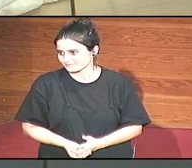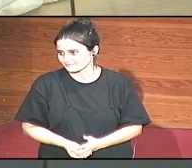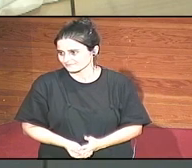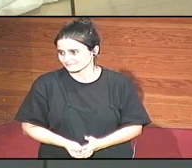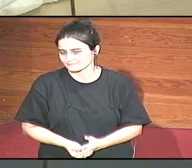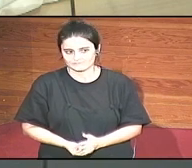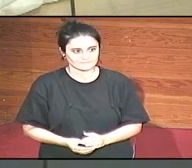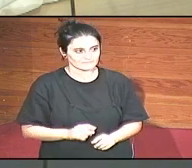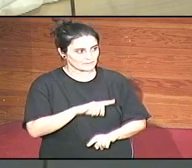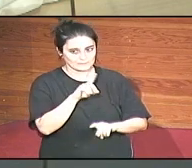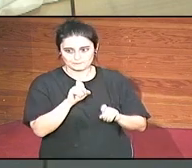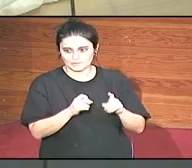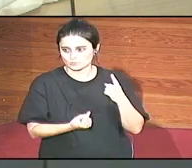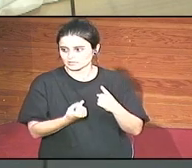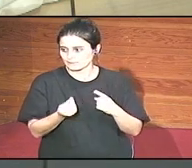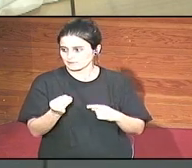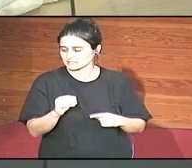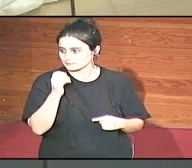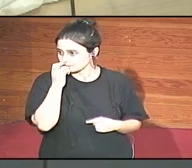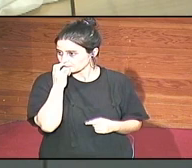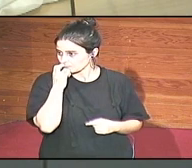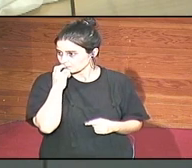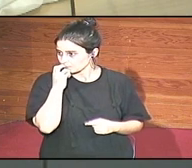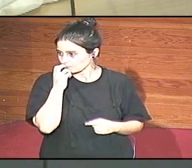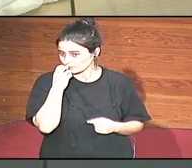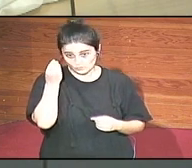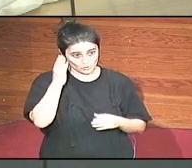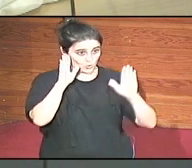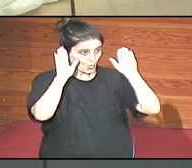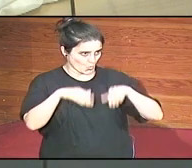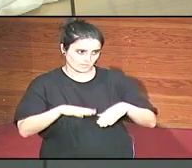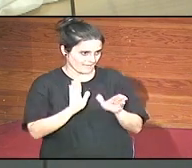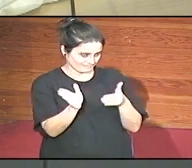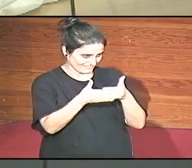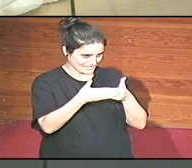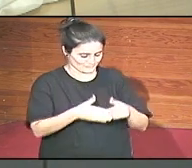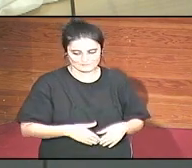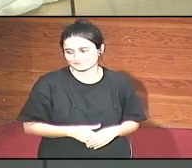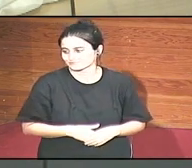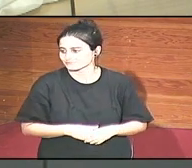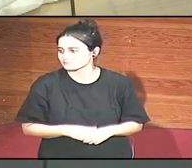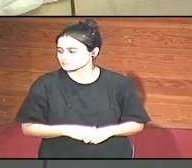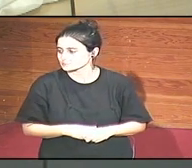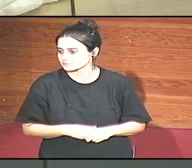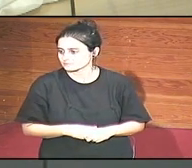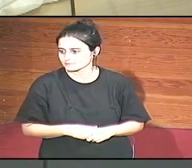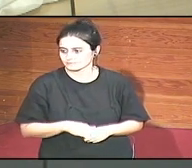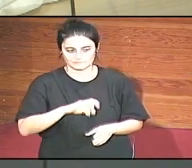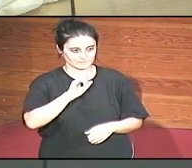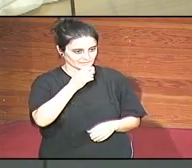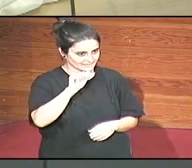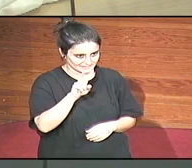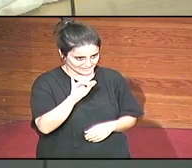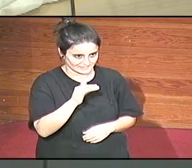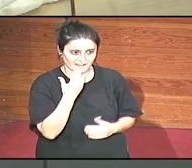hay alguna más yo creo que esta es la última gracias sabi una cosa de